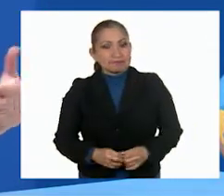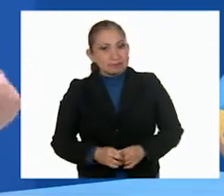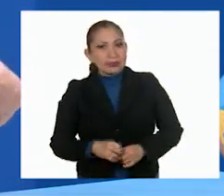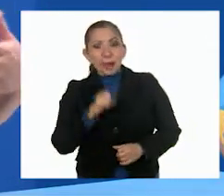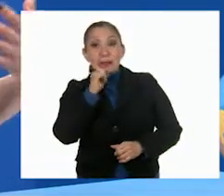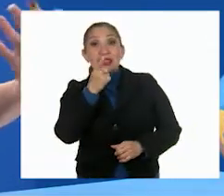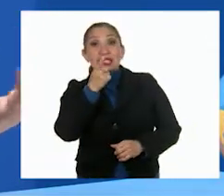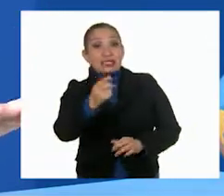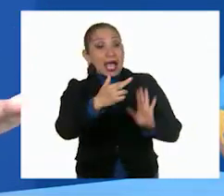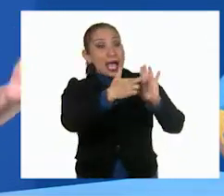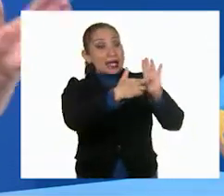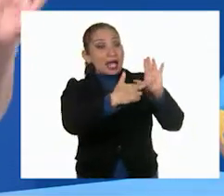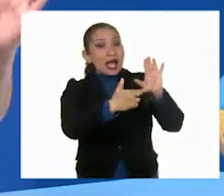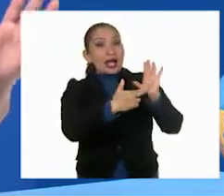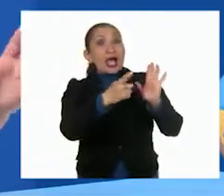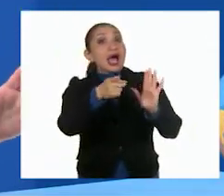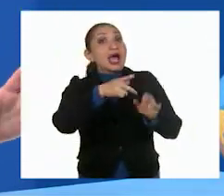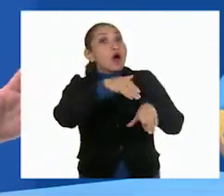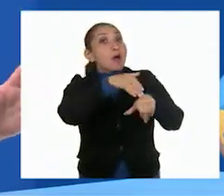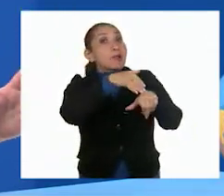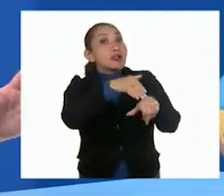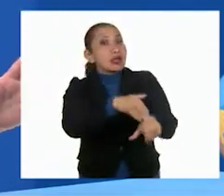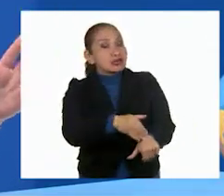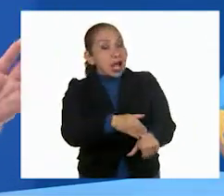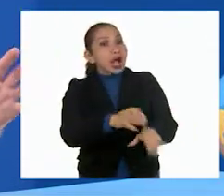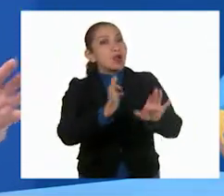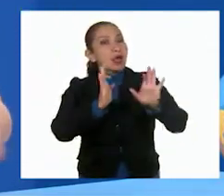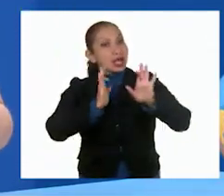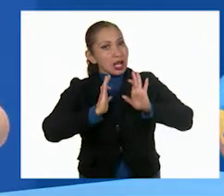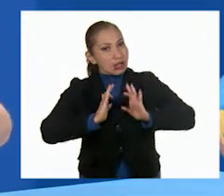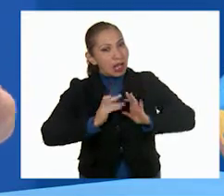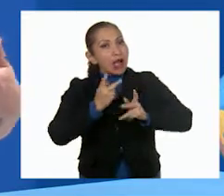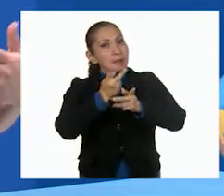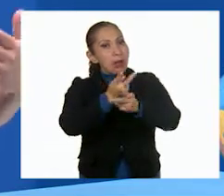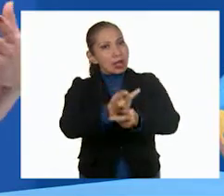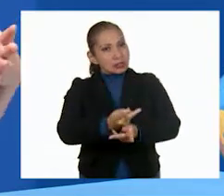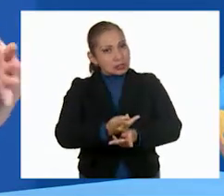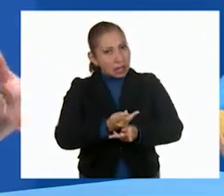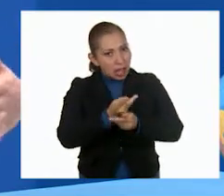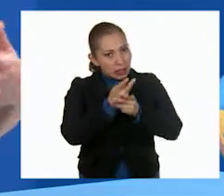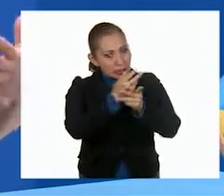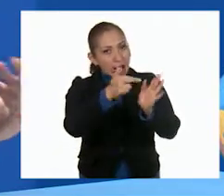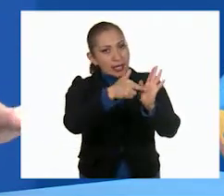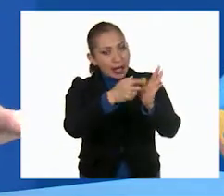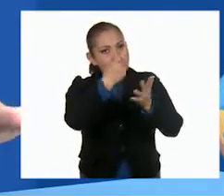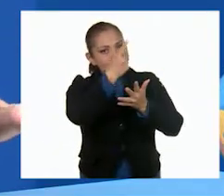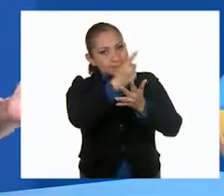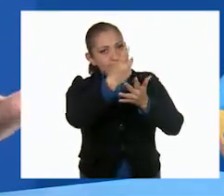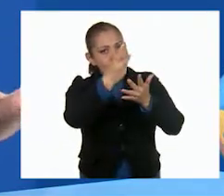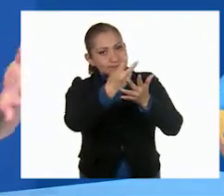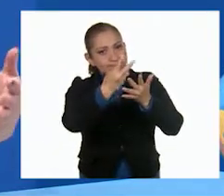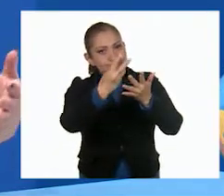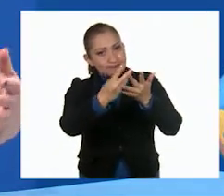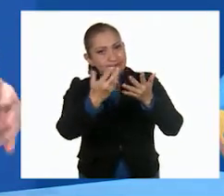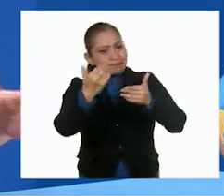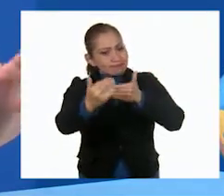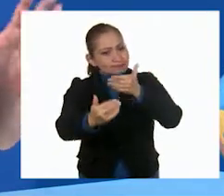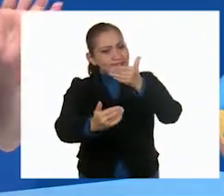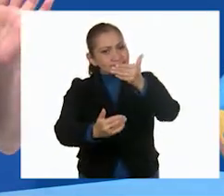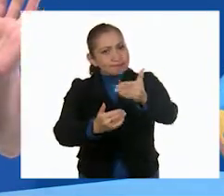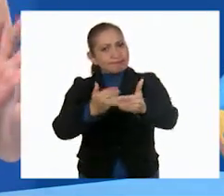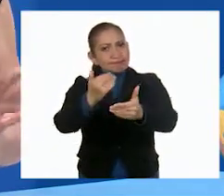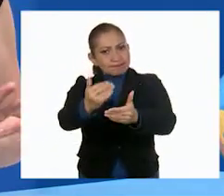las reglas que debemos de seguir. Ajá. Con paciencia, ¿verdad? Todo tiene incluso un procedimiento que seguir.